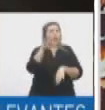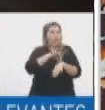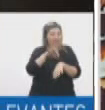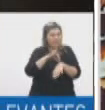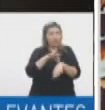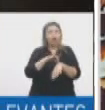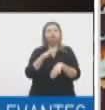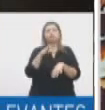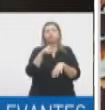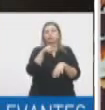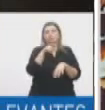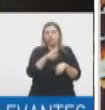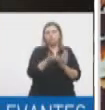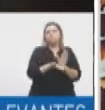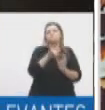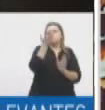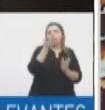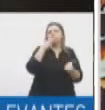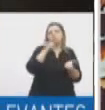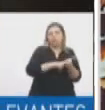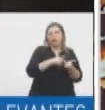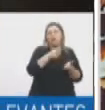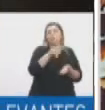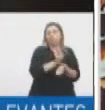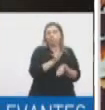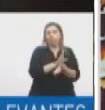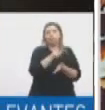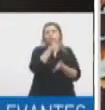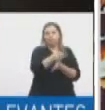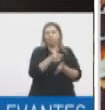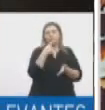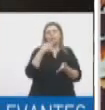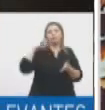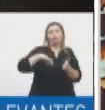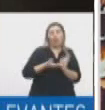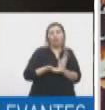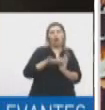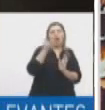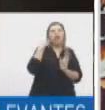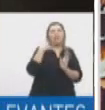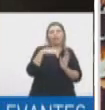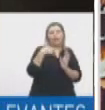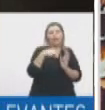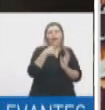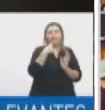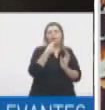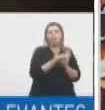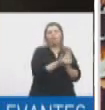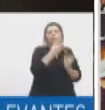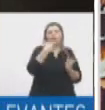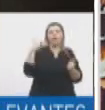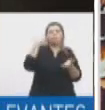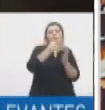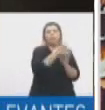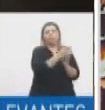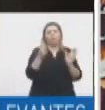bien ipf e aerolíneas argentinas quizás que mañana el presidente se levante y dice no aerolínea Argentina tiene que ser